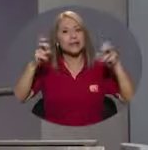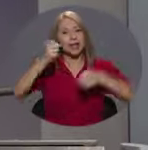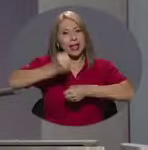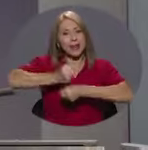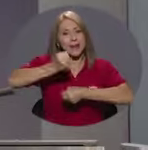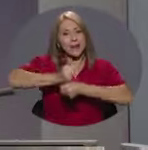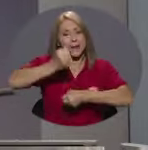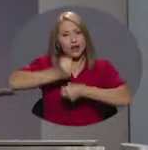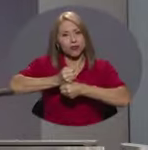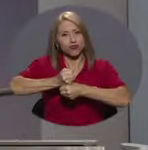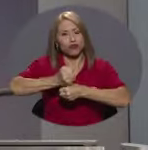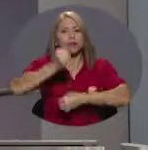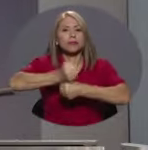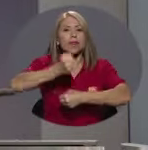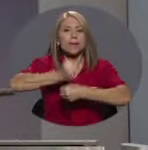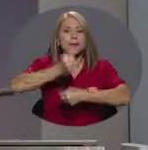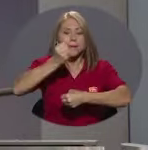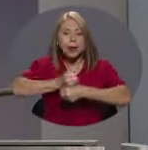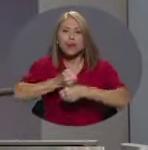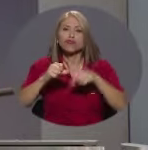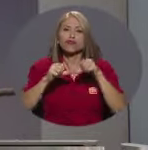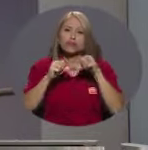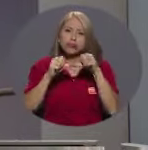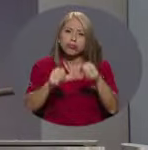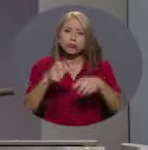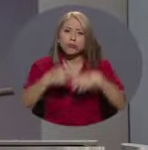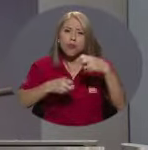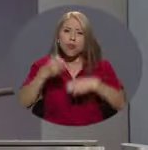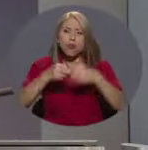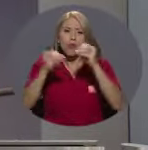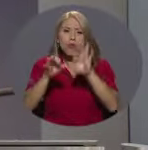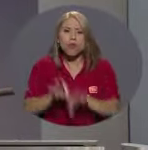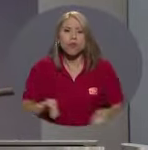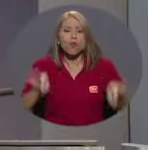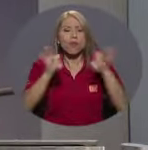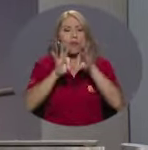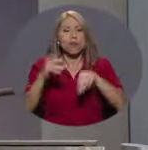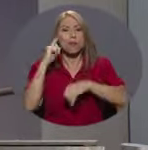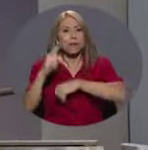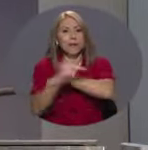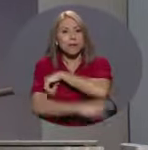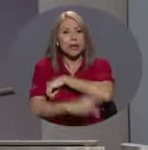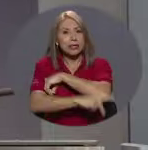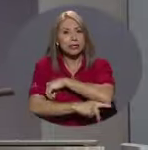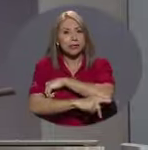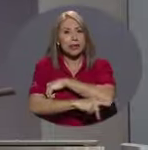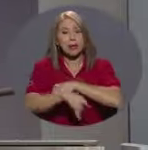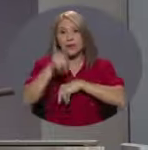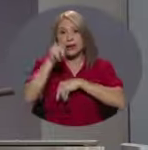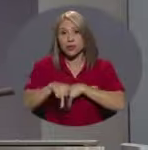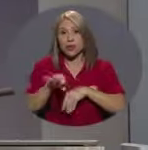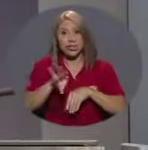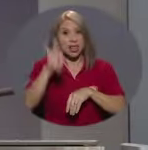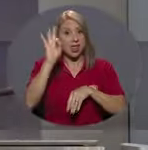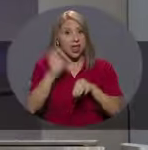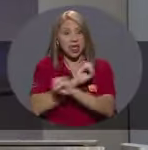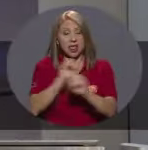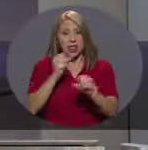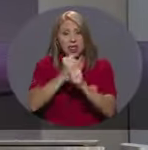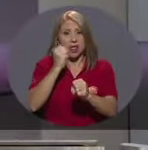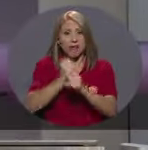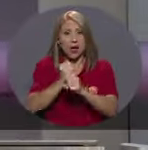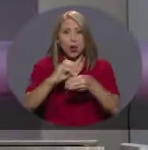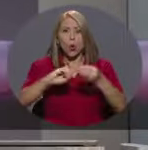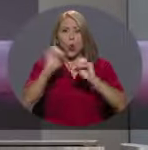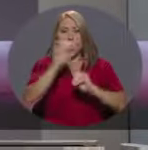empleo, porque el empleo pues sigue siendo un problema muy importante para el país. Tenemos índices de desempleo que todavía necesitan